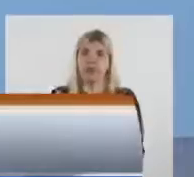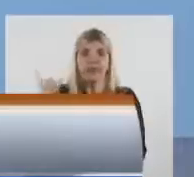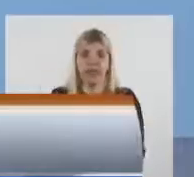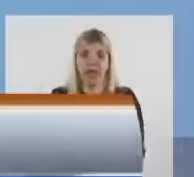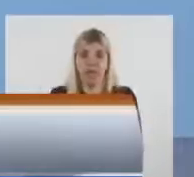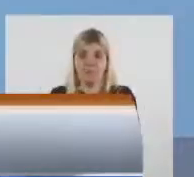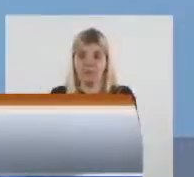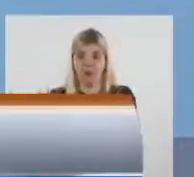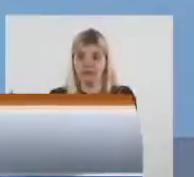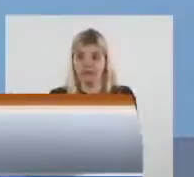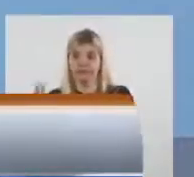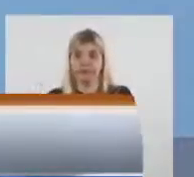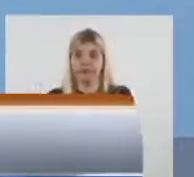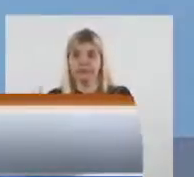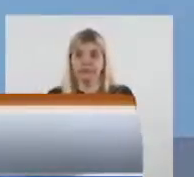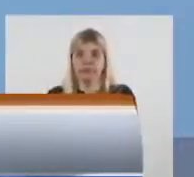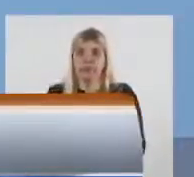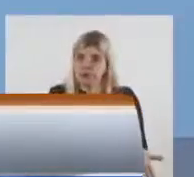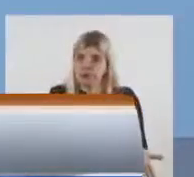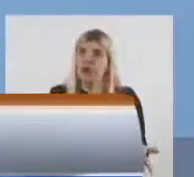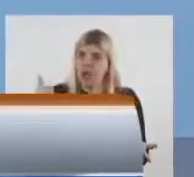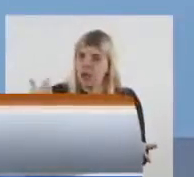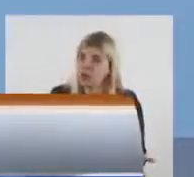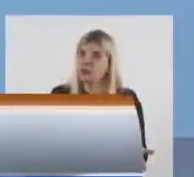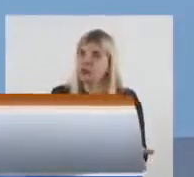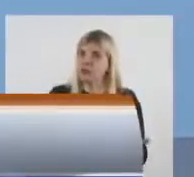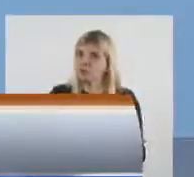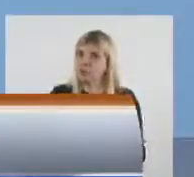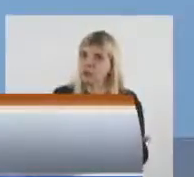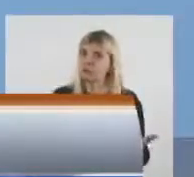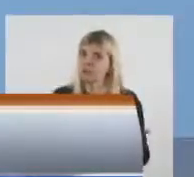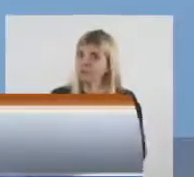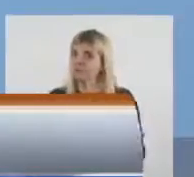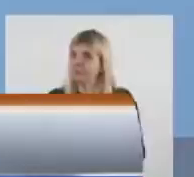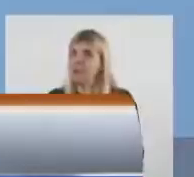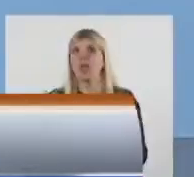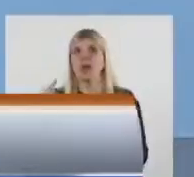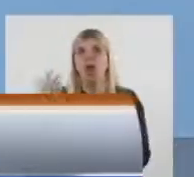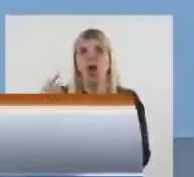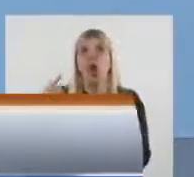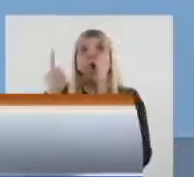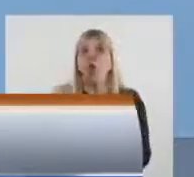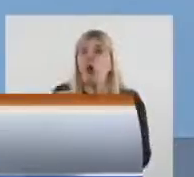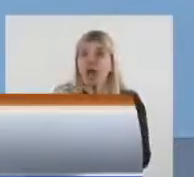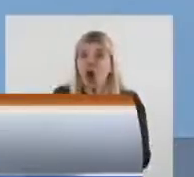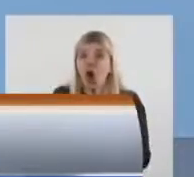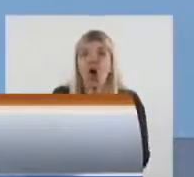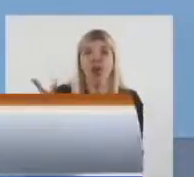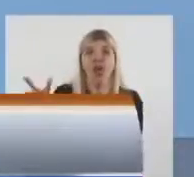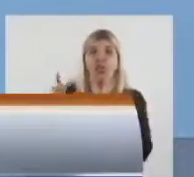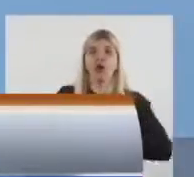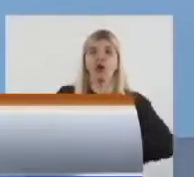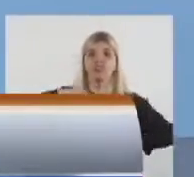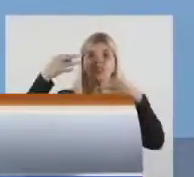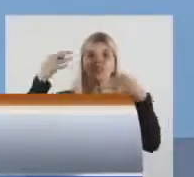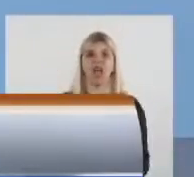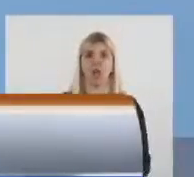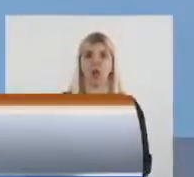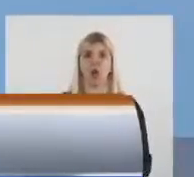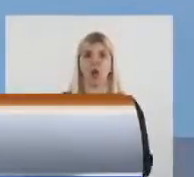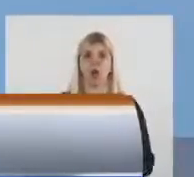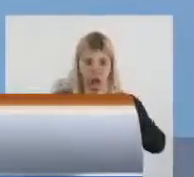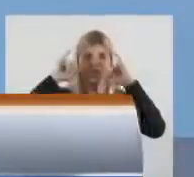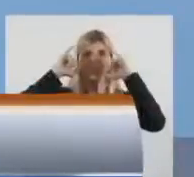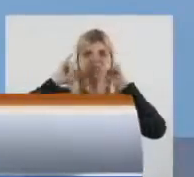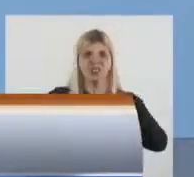agregó a lo que dijo el presidente que el único oferente que ofreció seguridad y no sólo seguridad